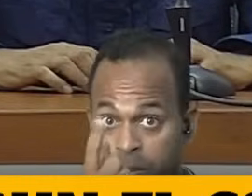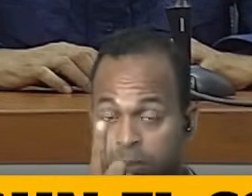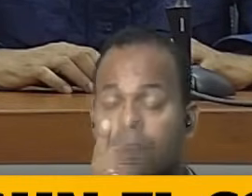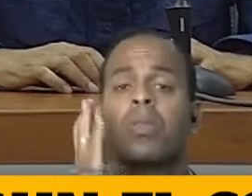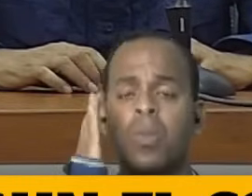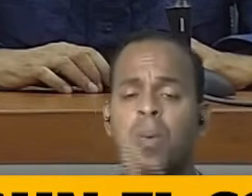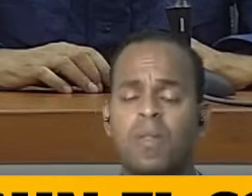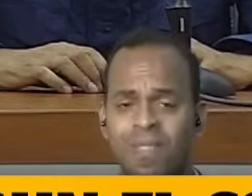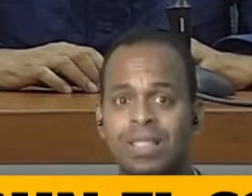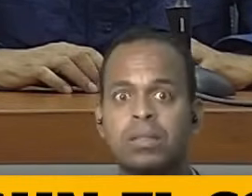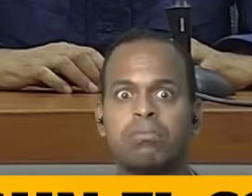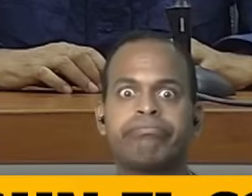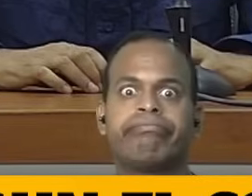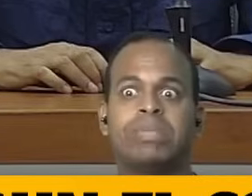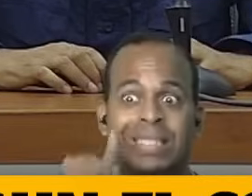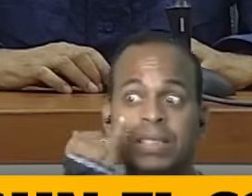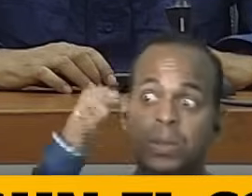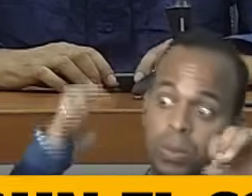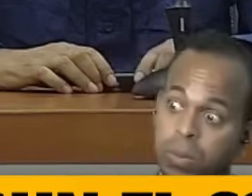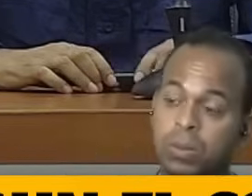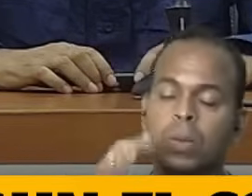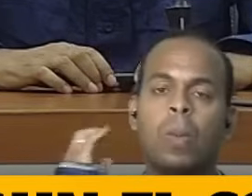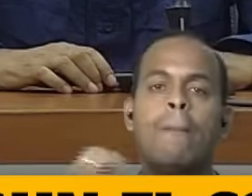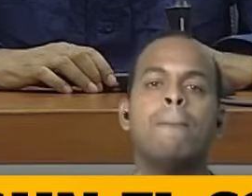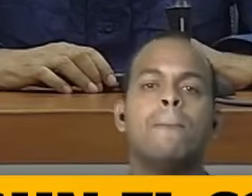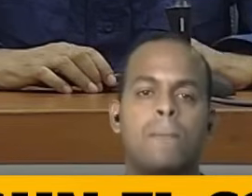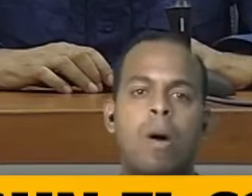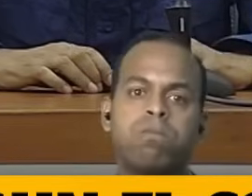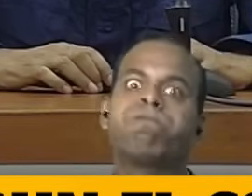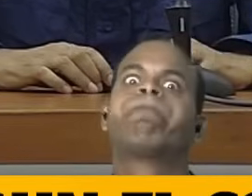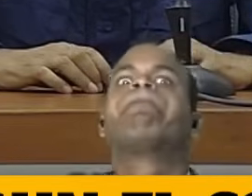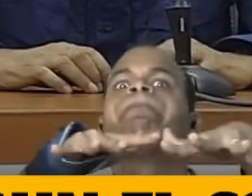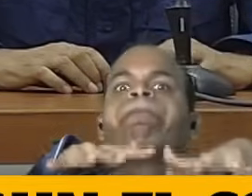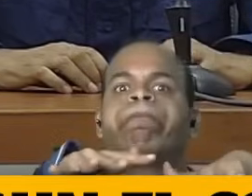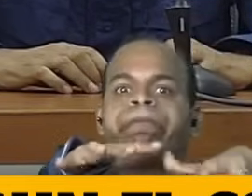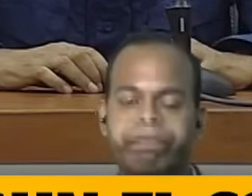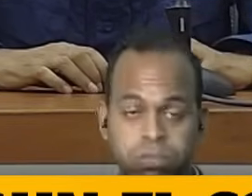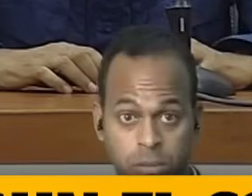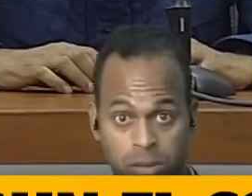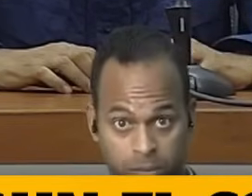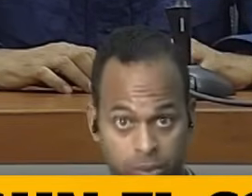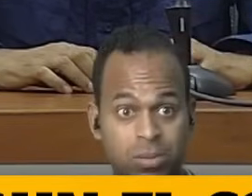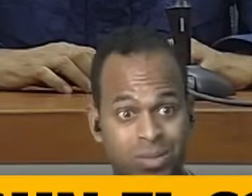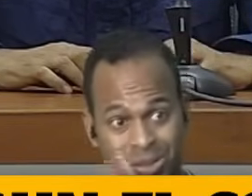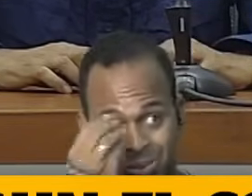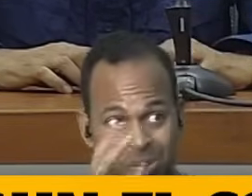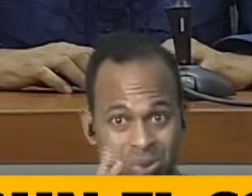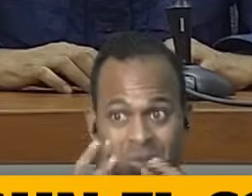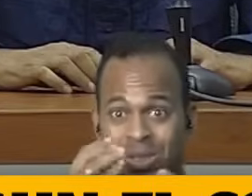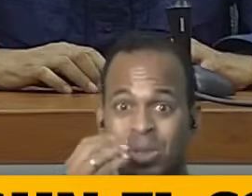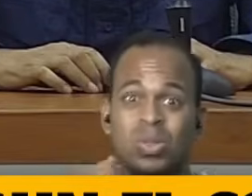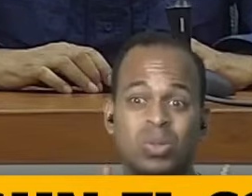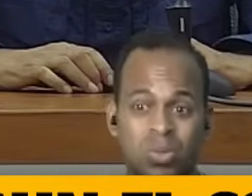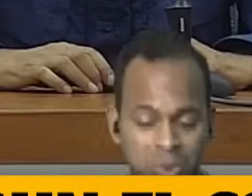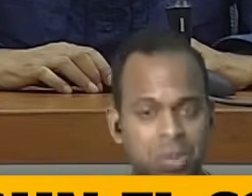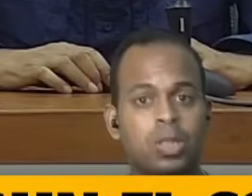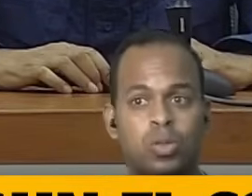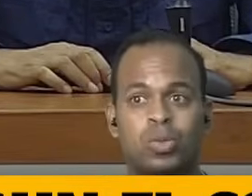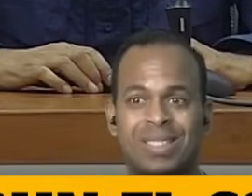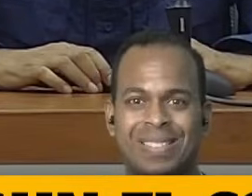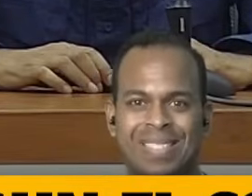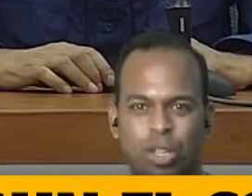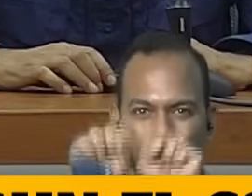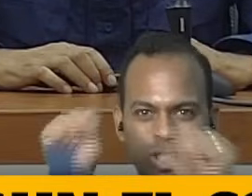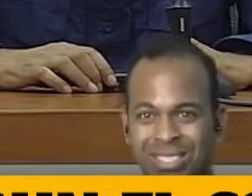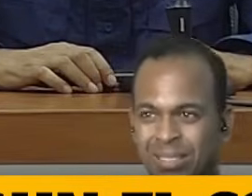con mayor celeridad cuando llueva. Y según las proyecciones de la UNAME, hay una vaguada y hay un sistema frontal, un frente